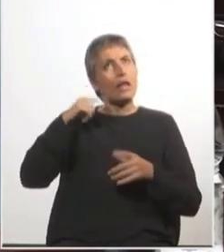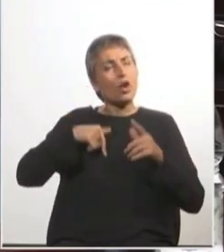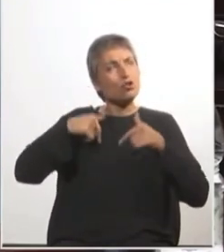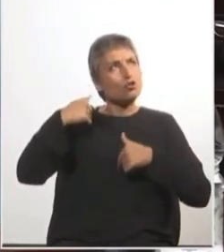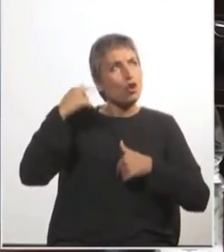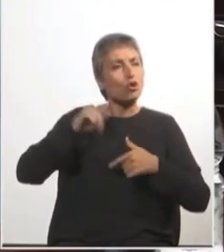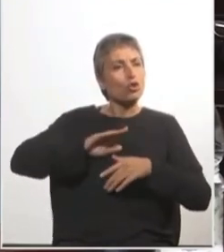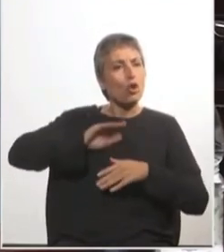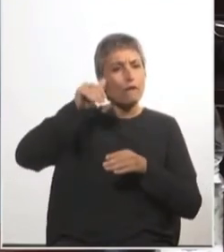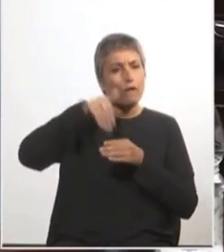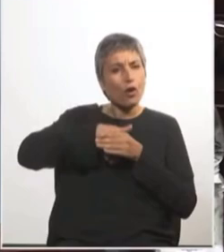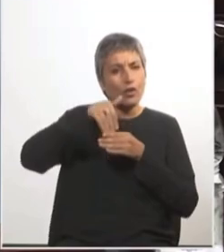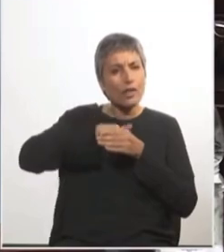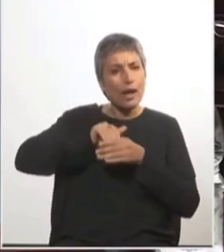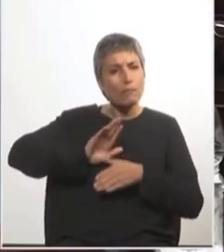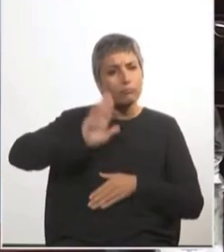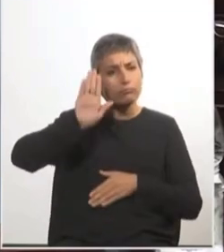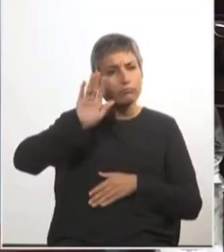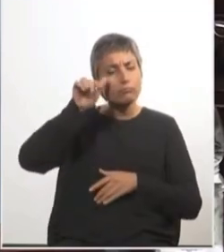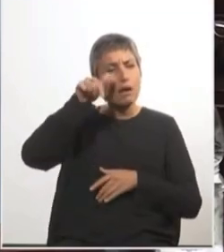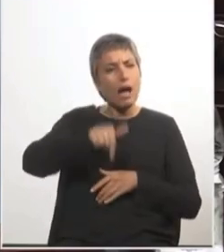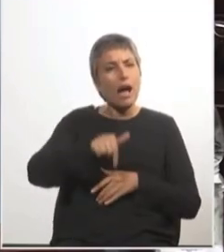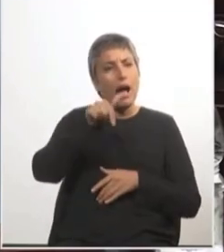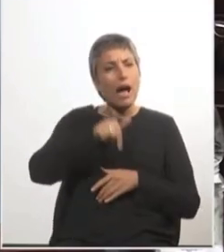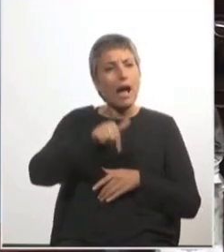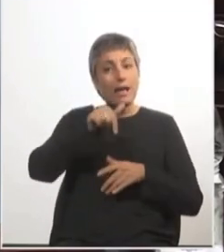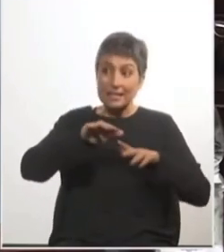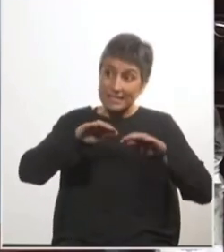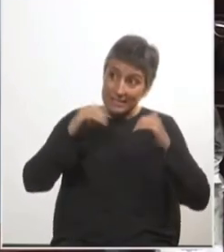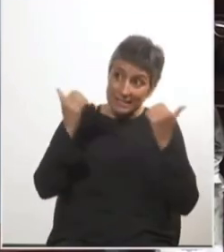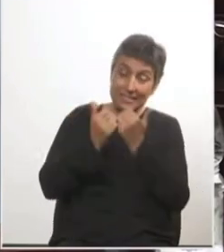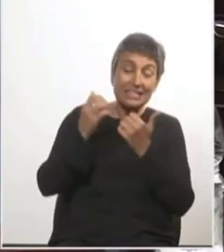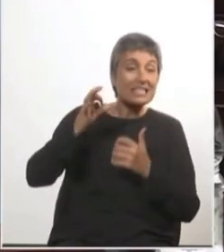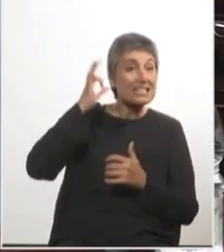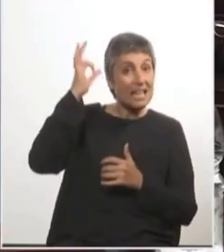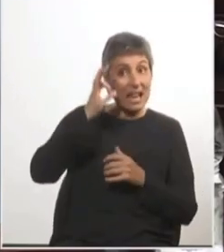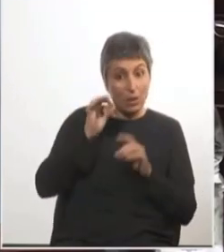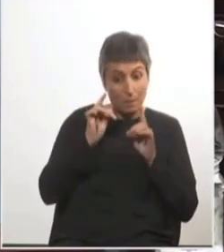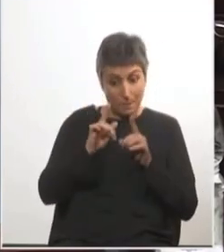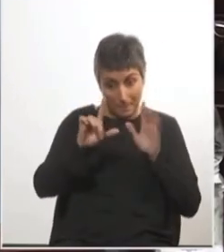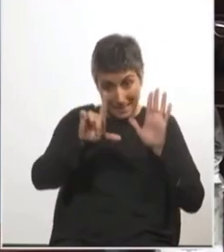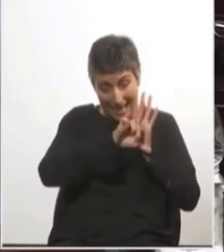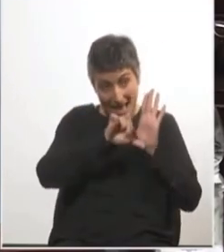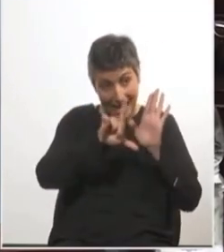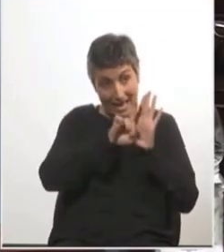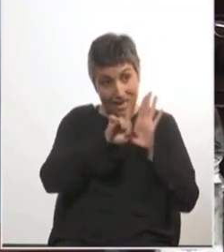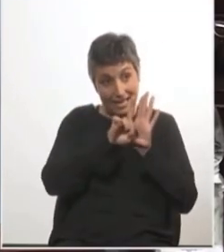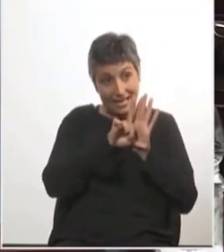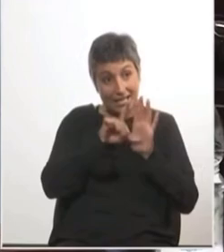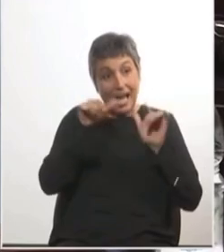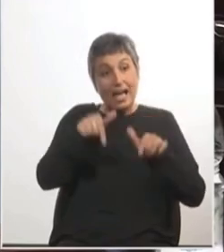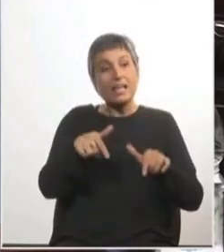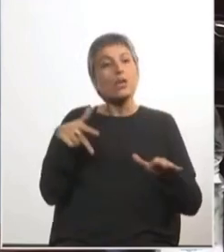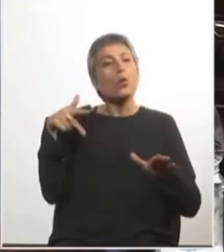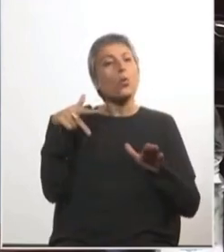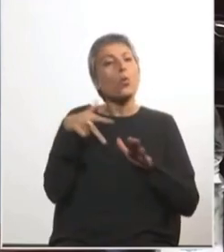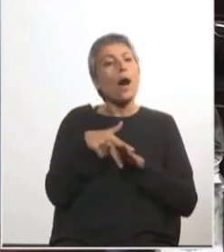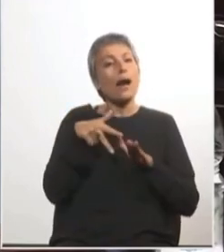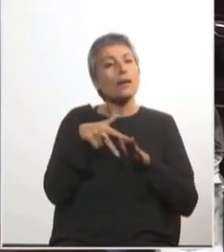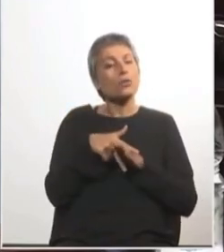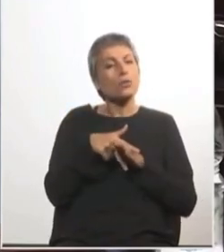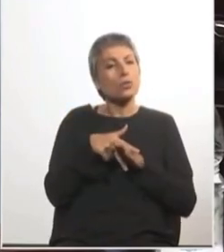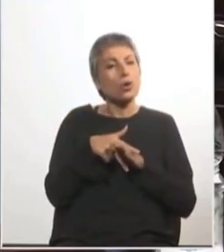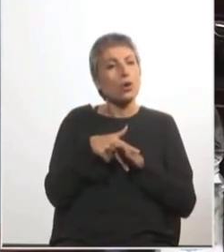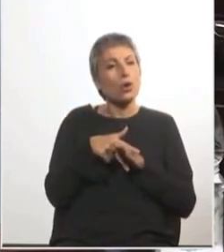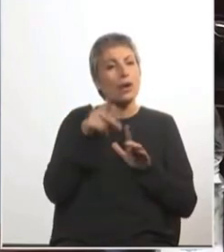votando ya en el Pleno del Senado esta ley, se hizo un cuarto intermedio,